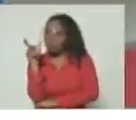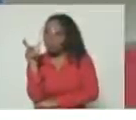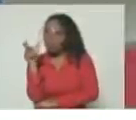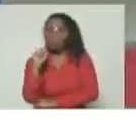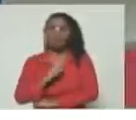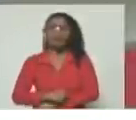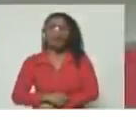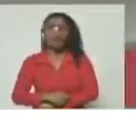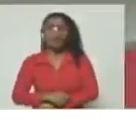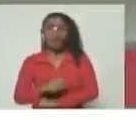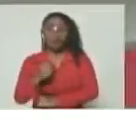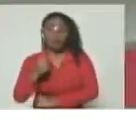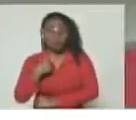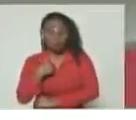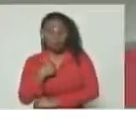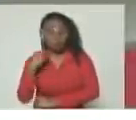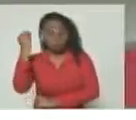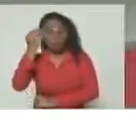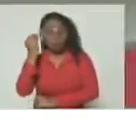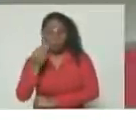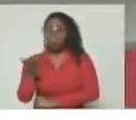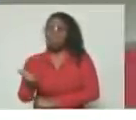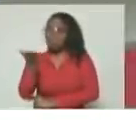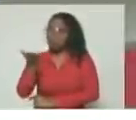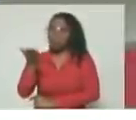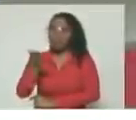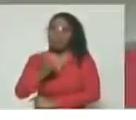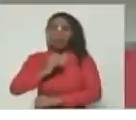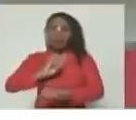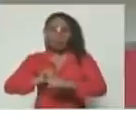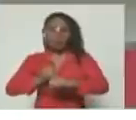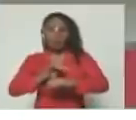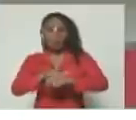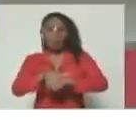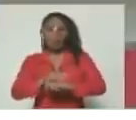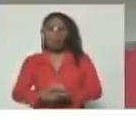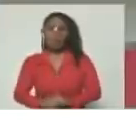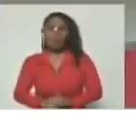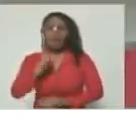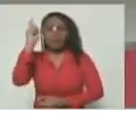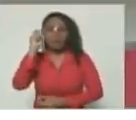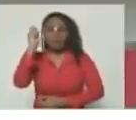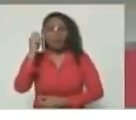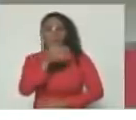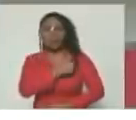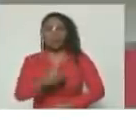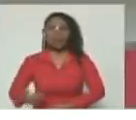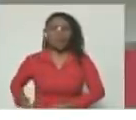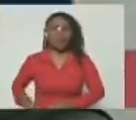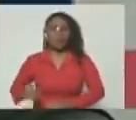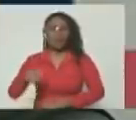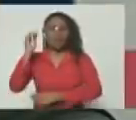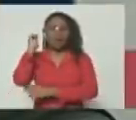Me parece que es muy importante, doctor Jorge Rodríguez, diputado presidente de la Asamblea